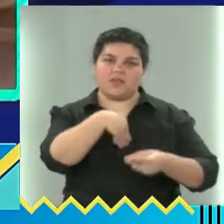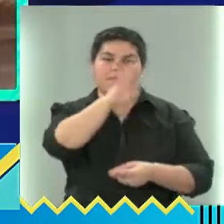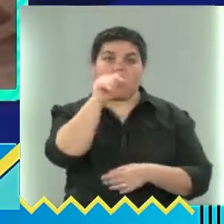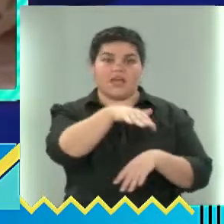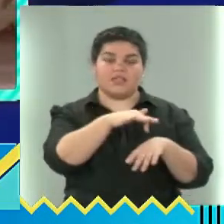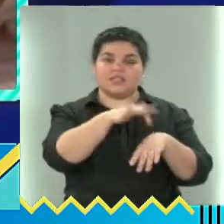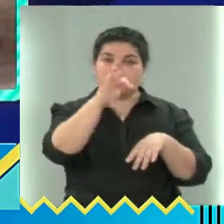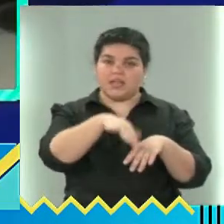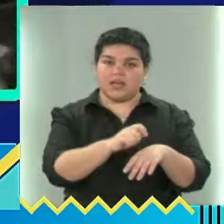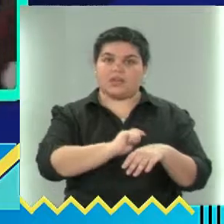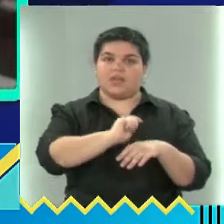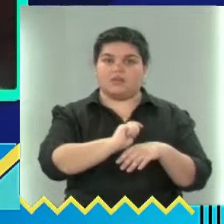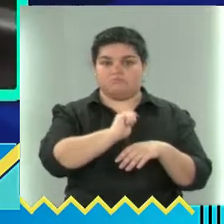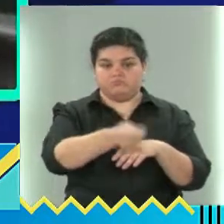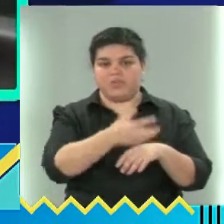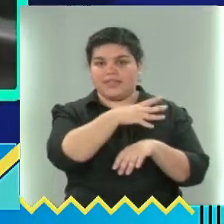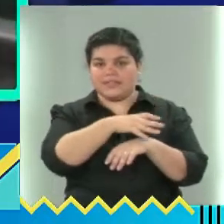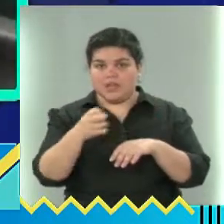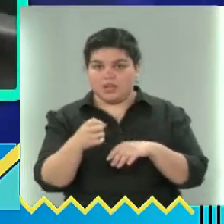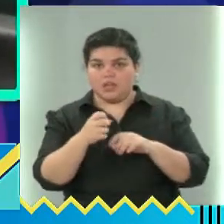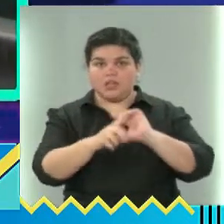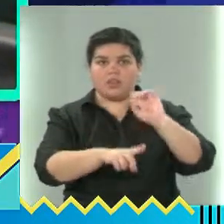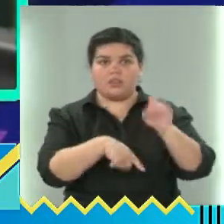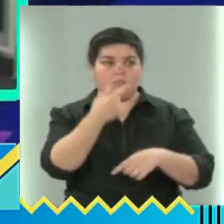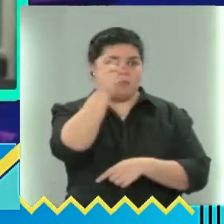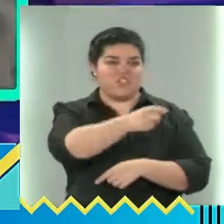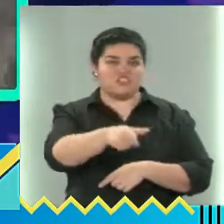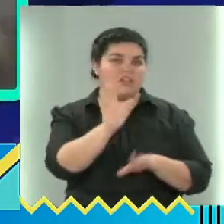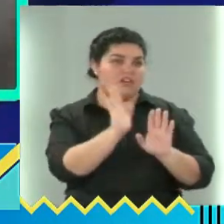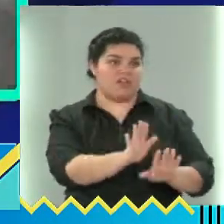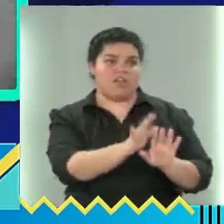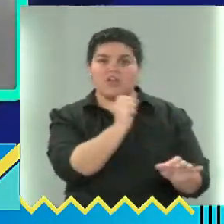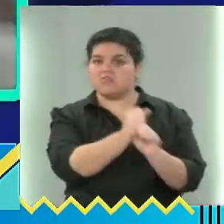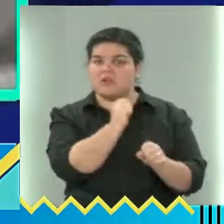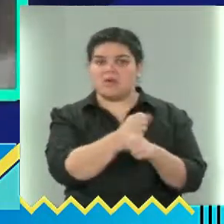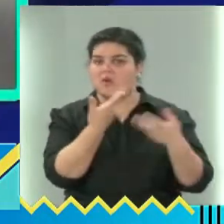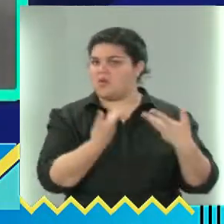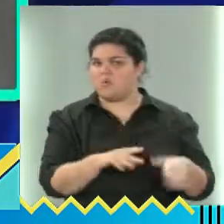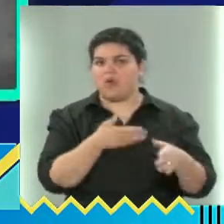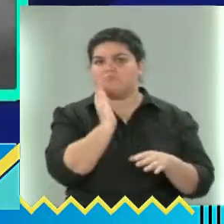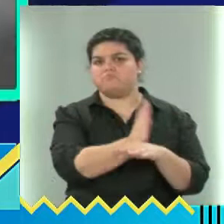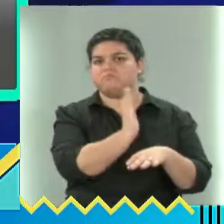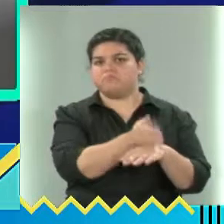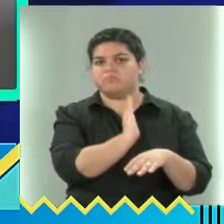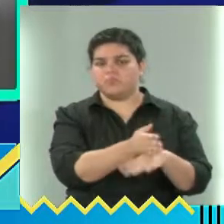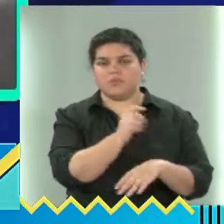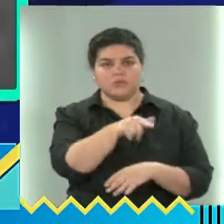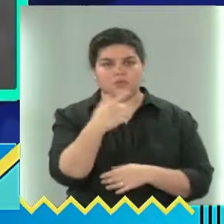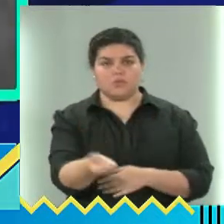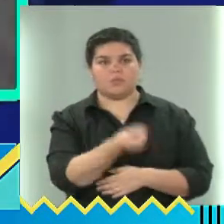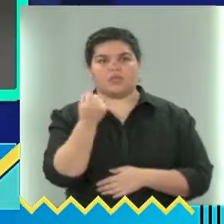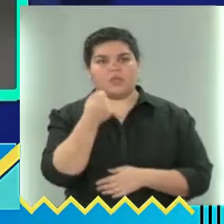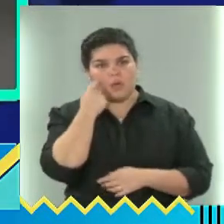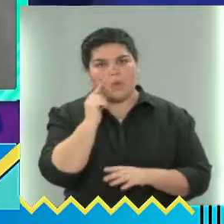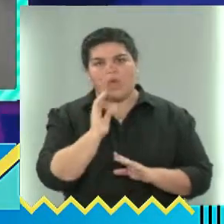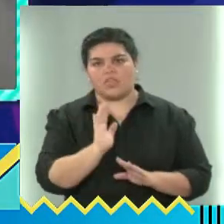la extracción de sangre y después el personal sigue trabajando normalmente. O sea, es un hecho que sí hay que tener ciertos